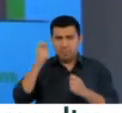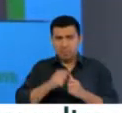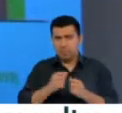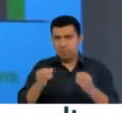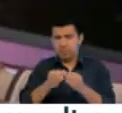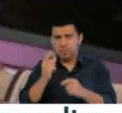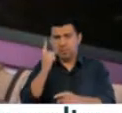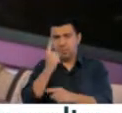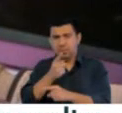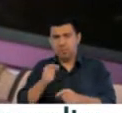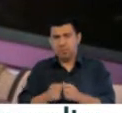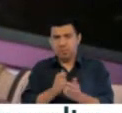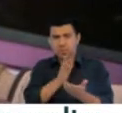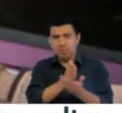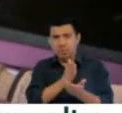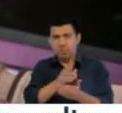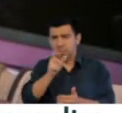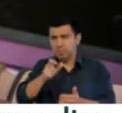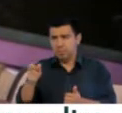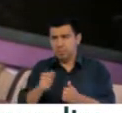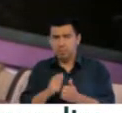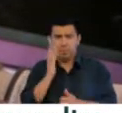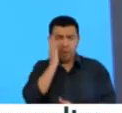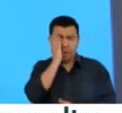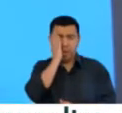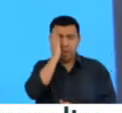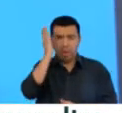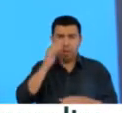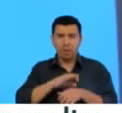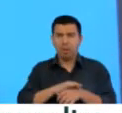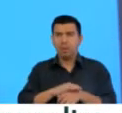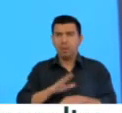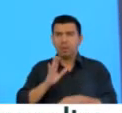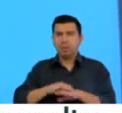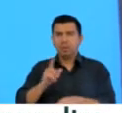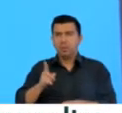denuncias de pacientes por negligencias médicas. Frente a eso,